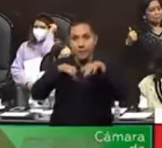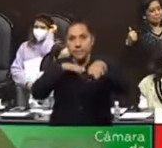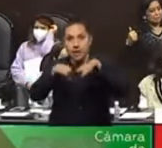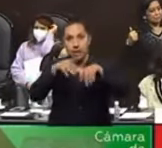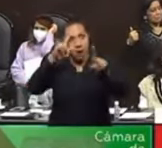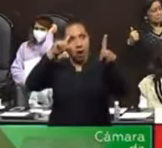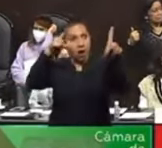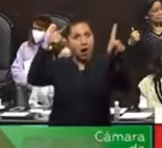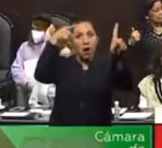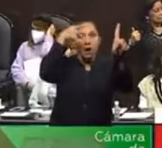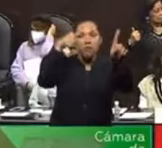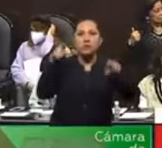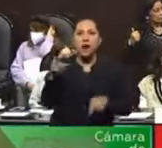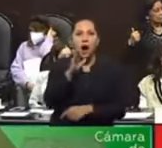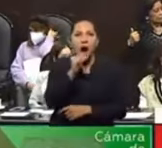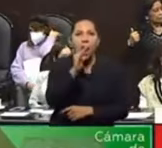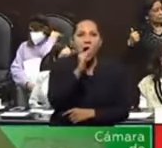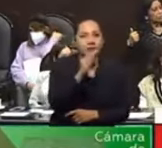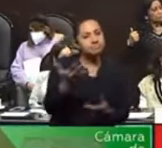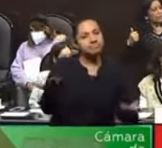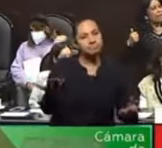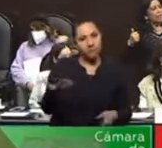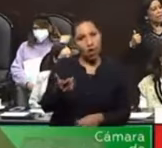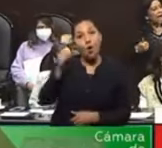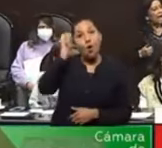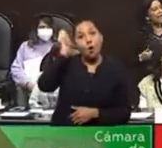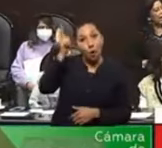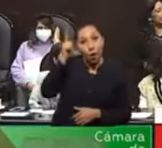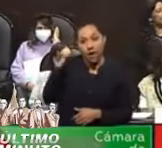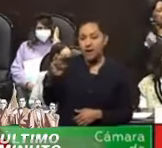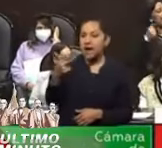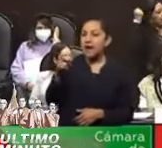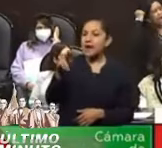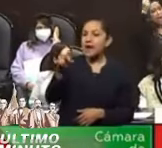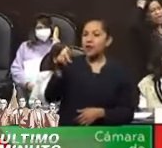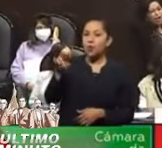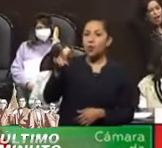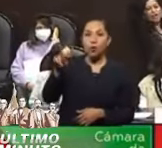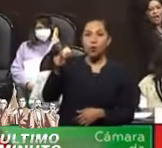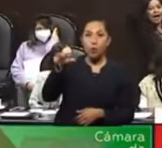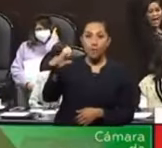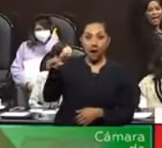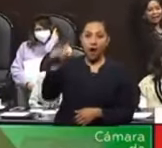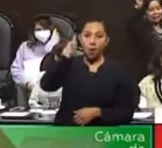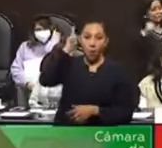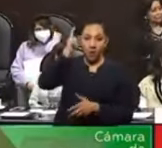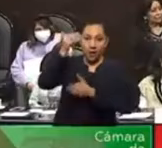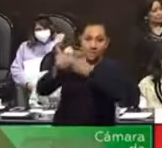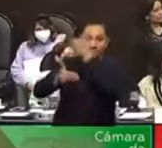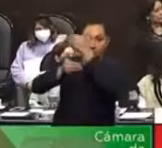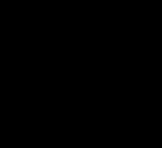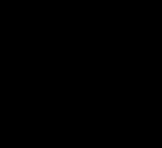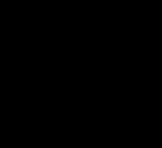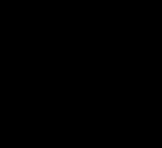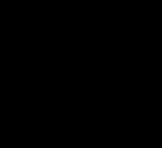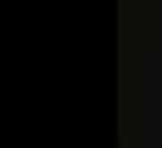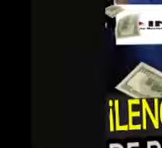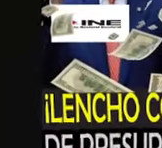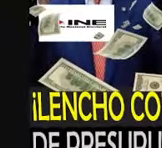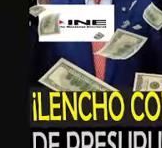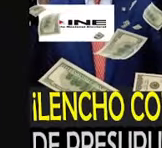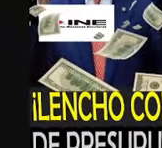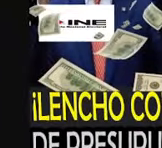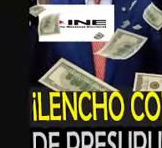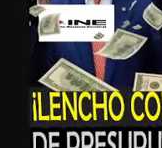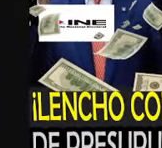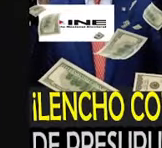duro. Larga vida, Arnaldo Córdoba. Muchas gracias por su atención, compañeros y compañeras. Como